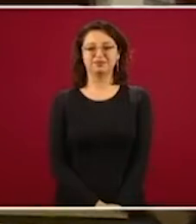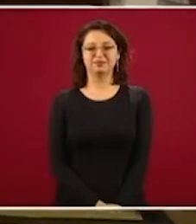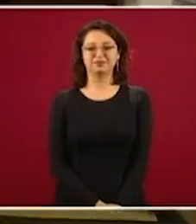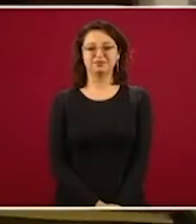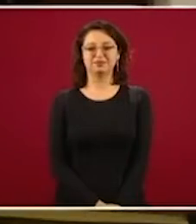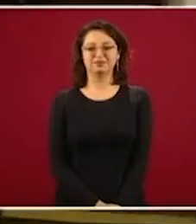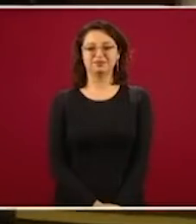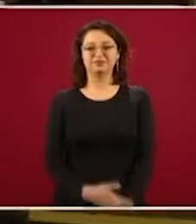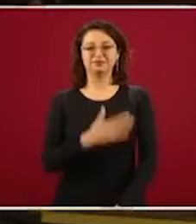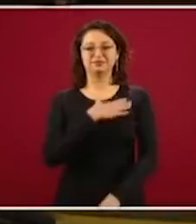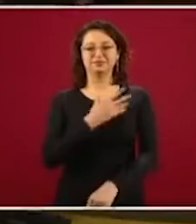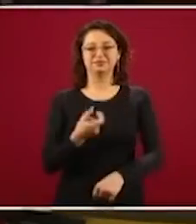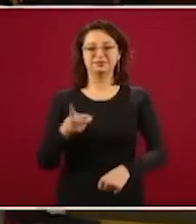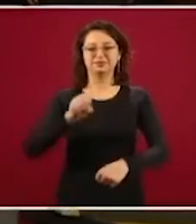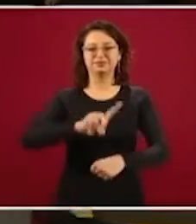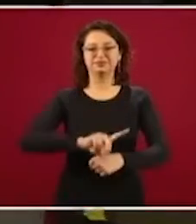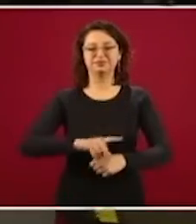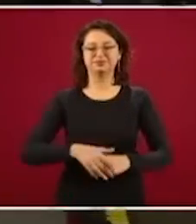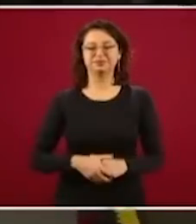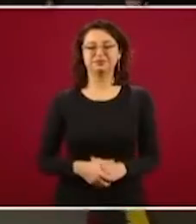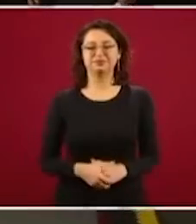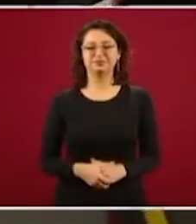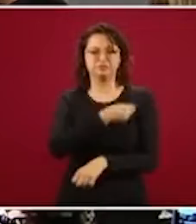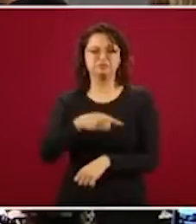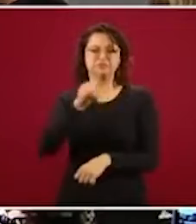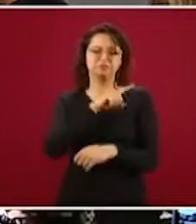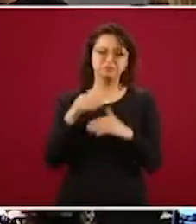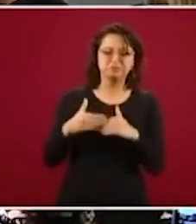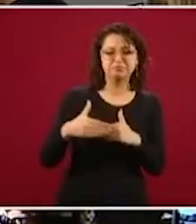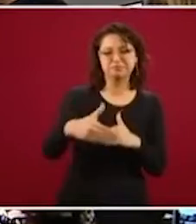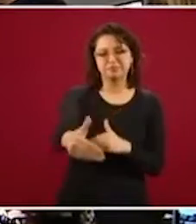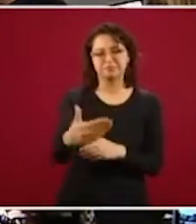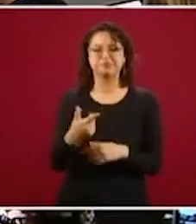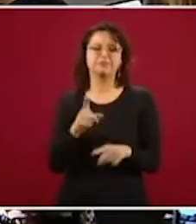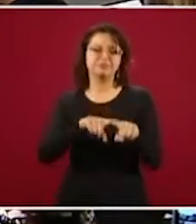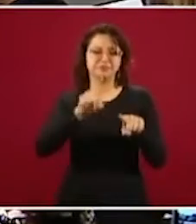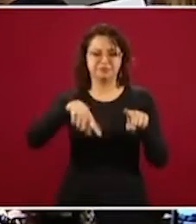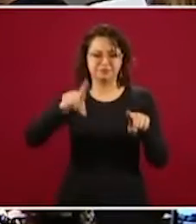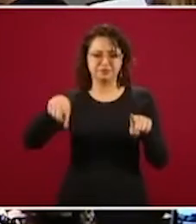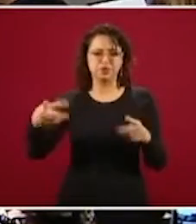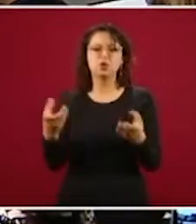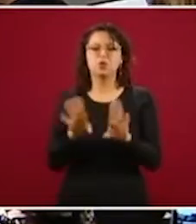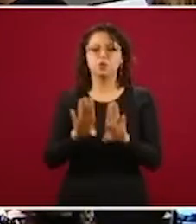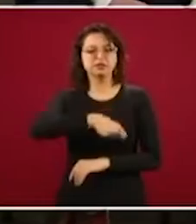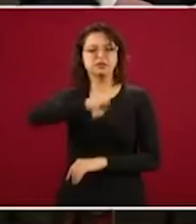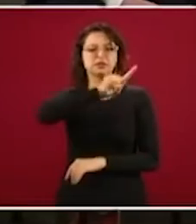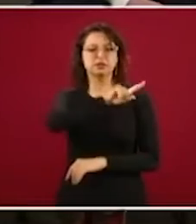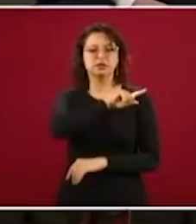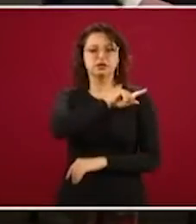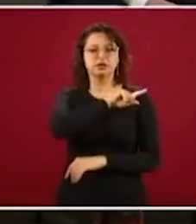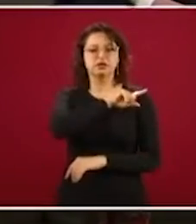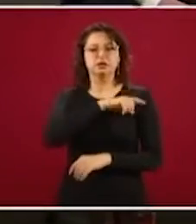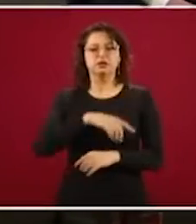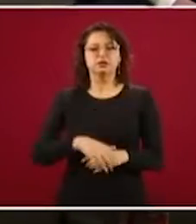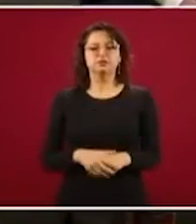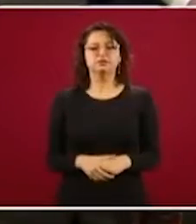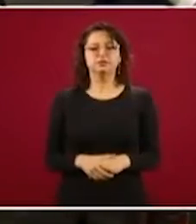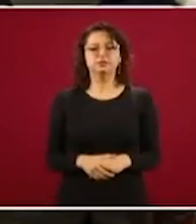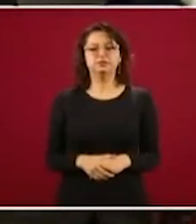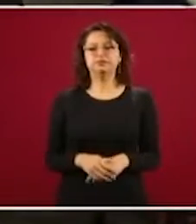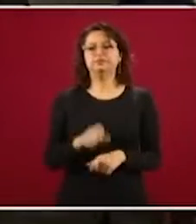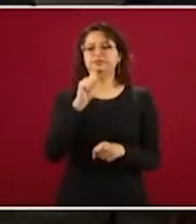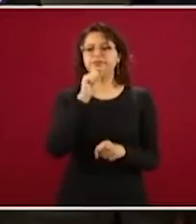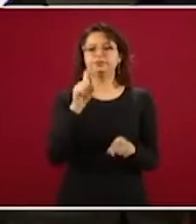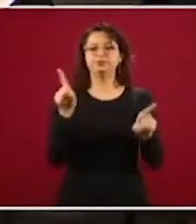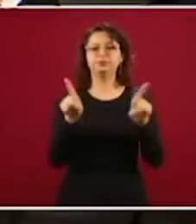como cada martes, se presentó en la conferencia de prensa matutina El Pulso de la Salud, donde se da a conocer el estatus de este sector